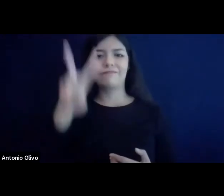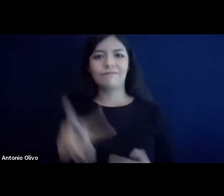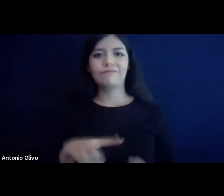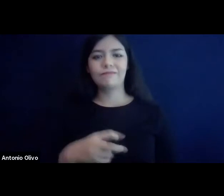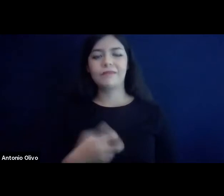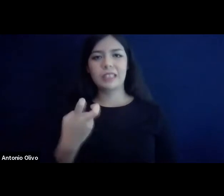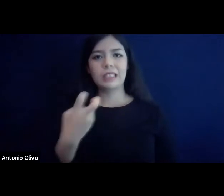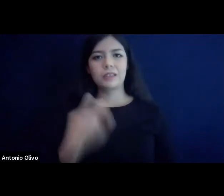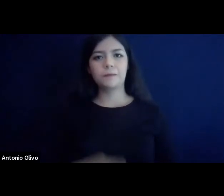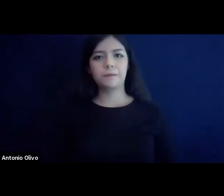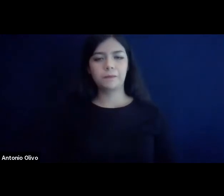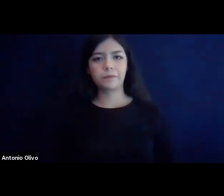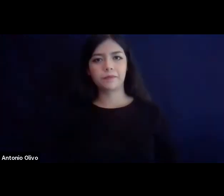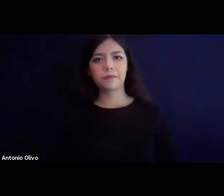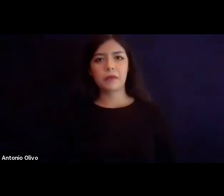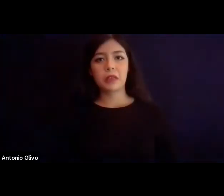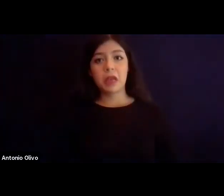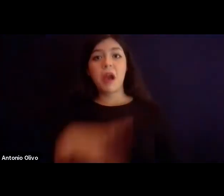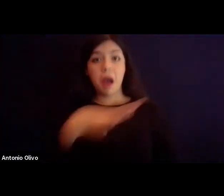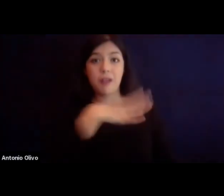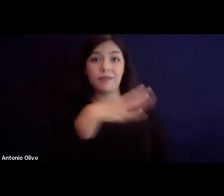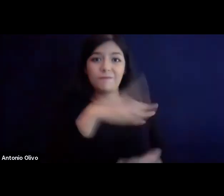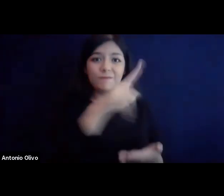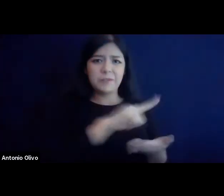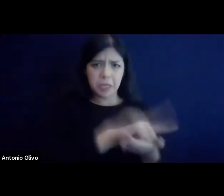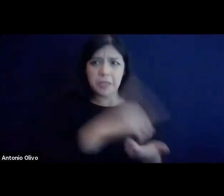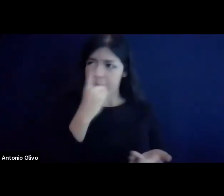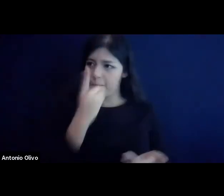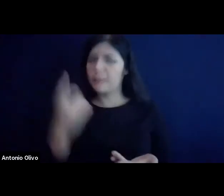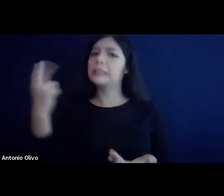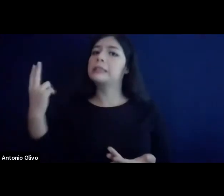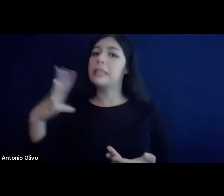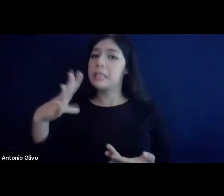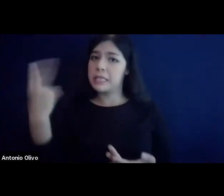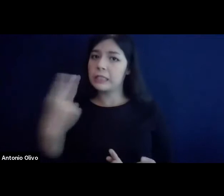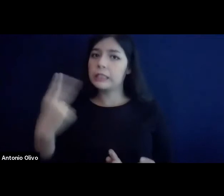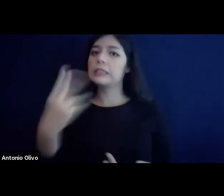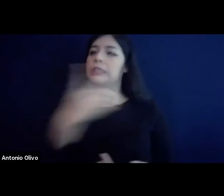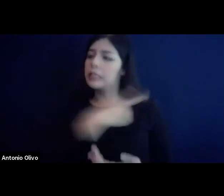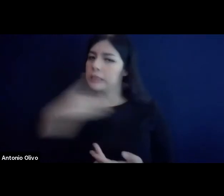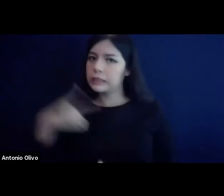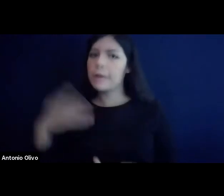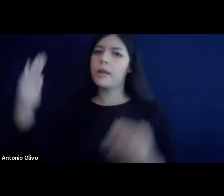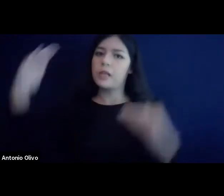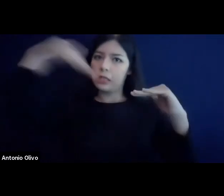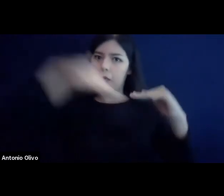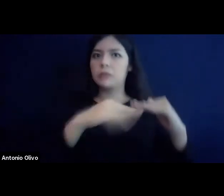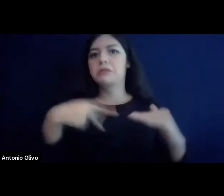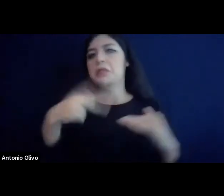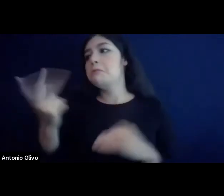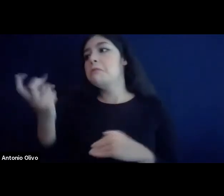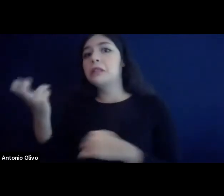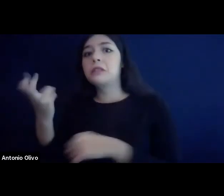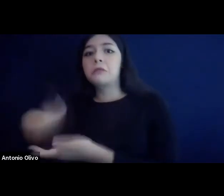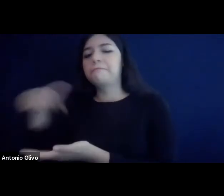tomado. A pesar de que la ley ya estaba, pero no, pues no se hacía nada. En el 2005 entro